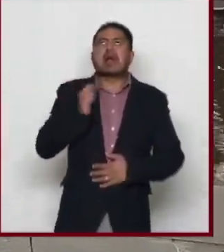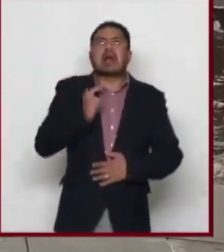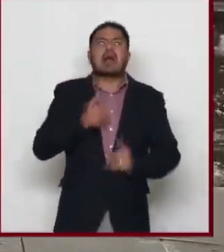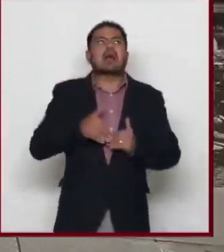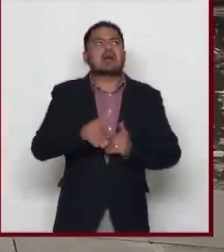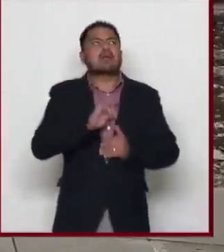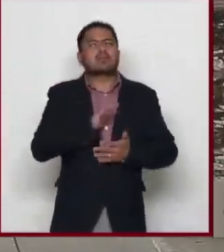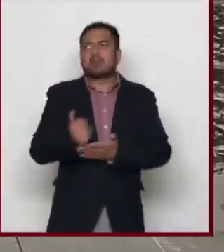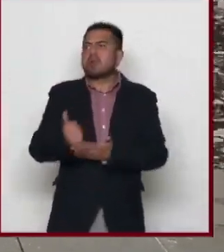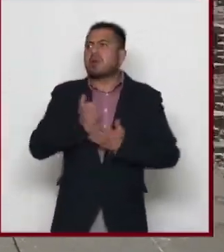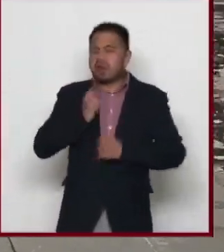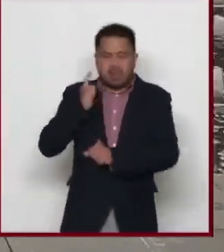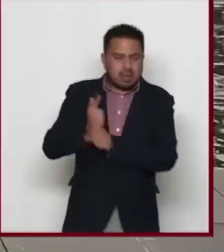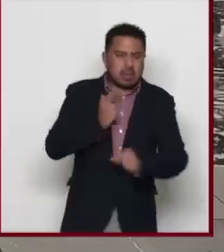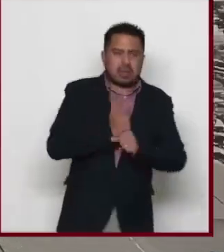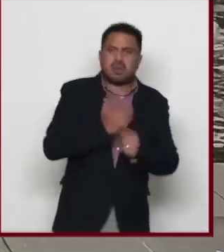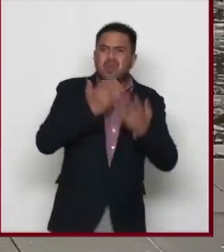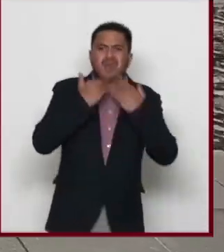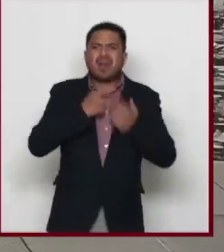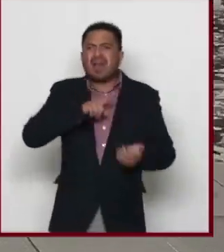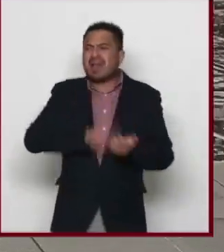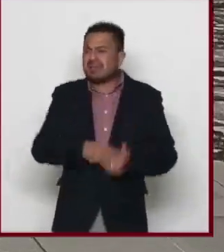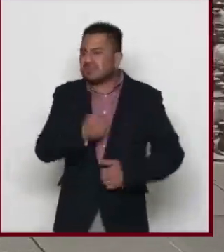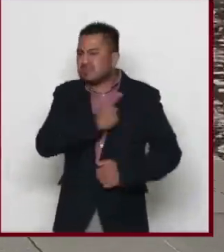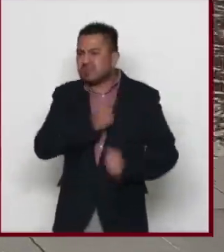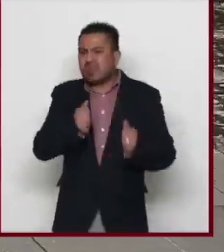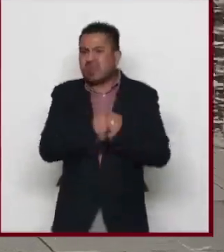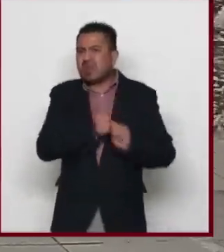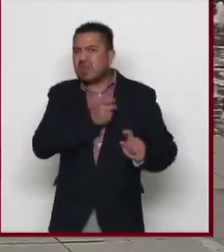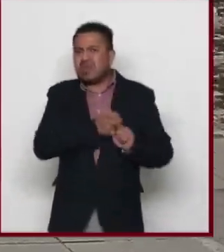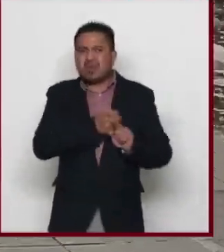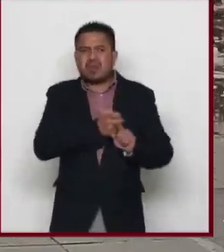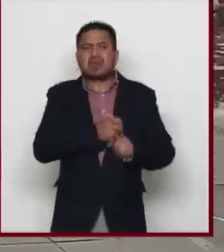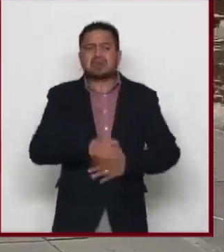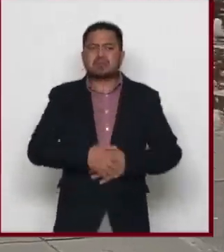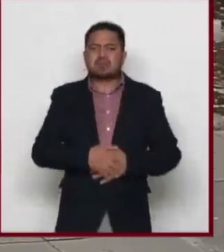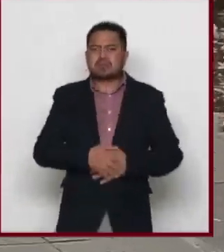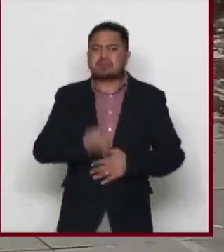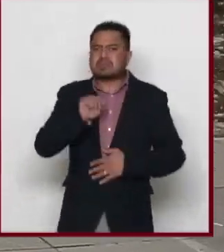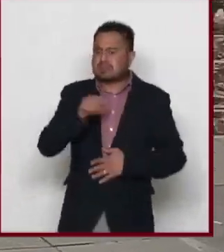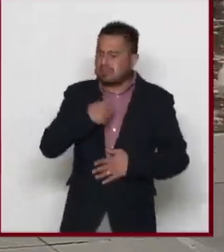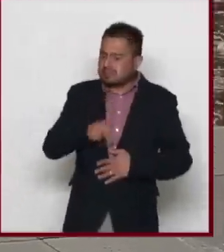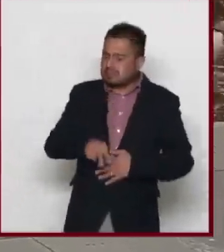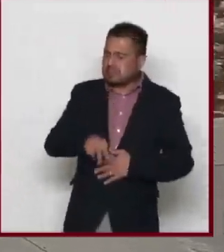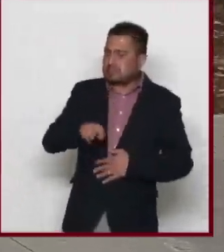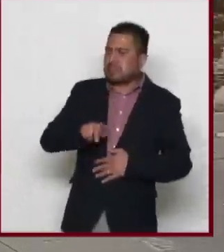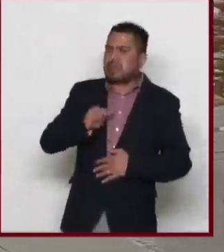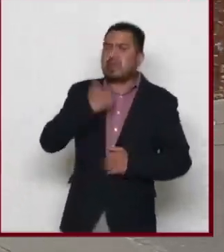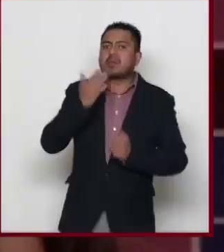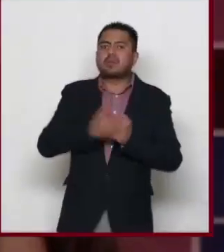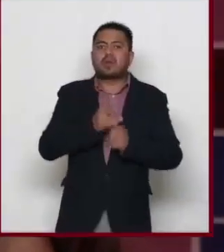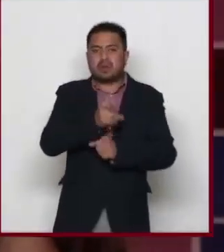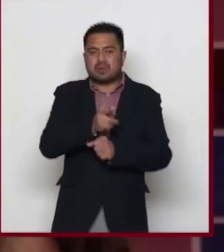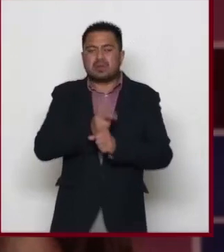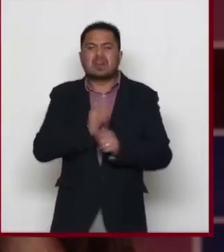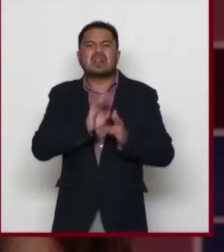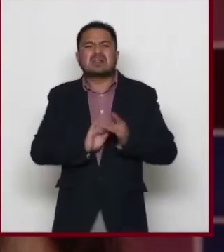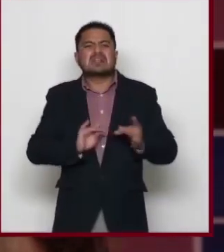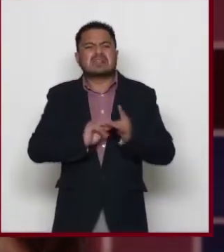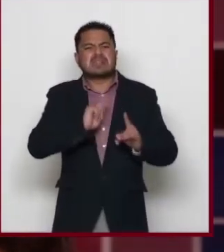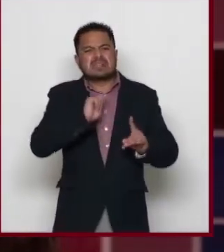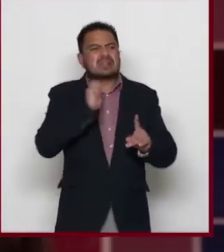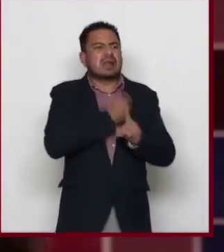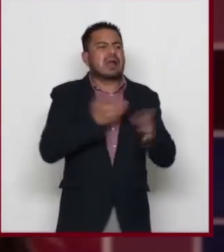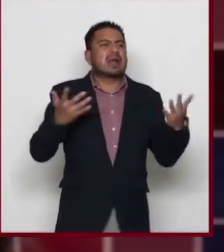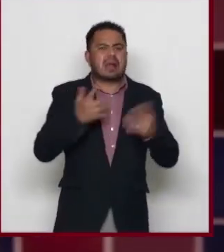el universo. A lo mejor y hasta algún día nos ayudan a descubrir que no estamos solos en él. Me leíste la